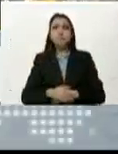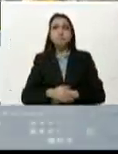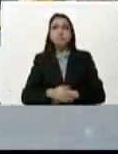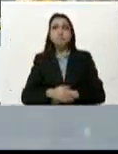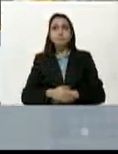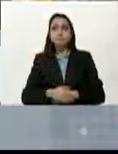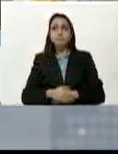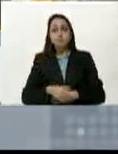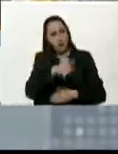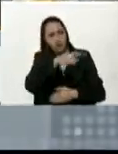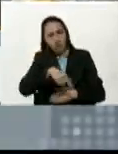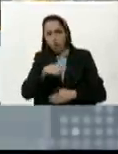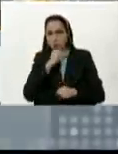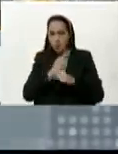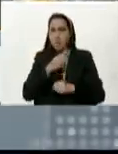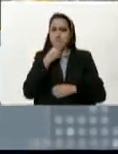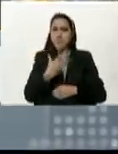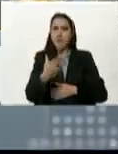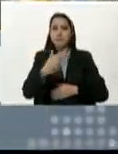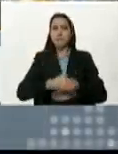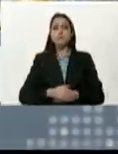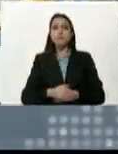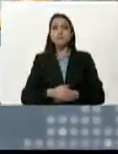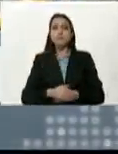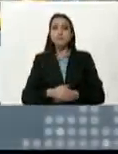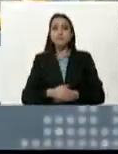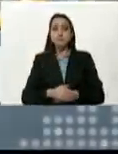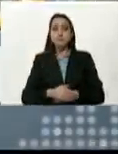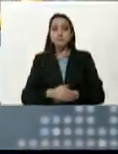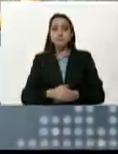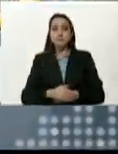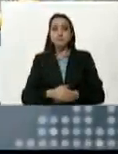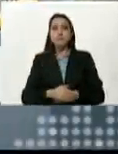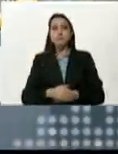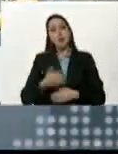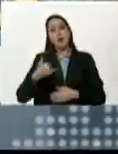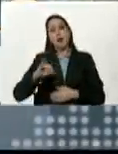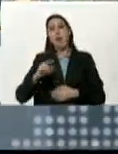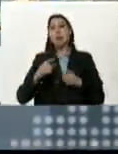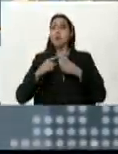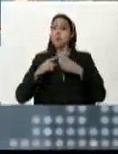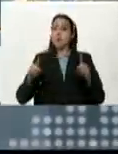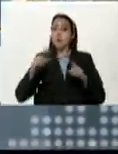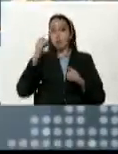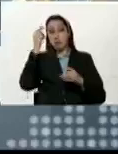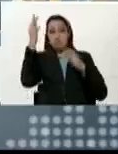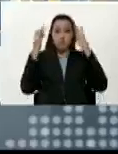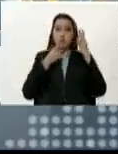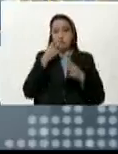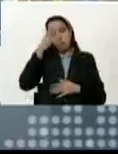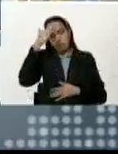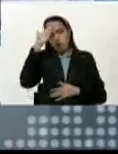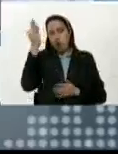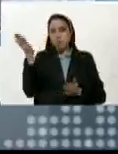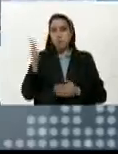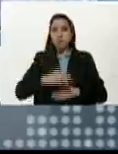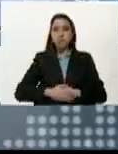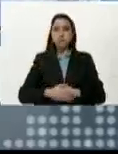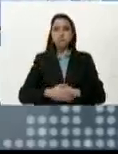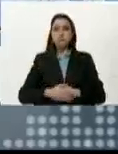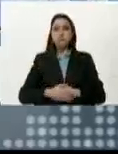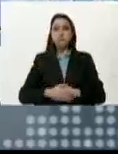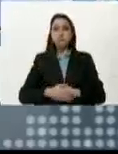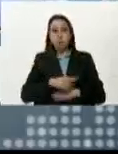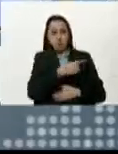les iba muy bien había grandes diferencias ideológicas políticas con